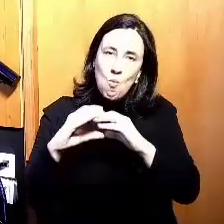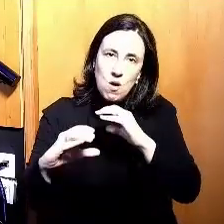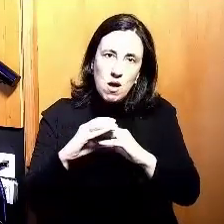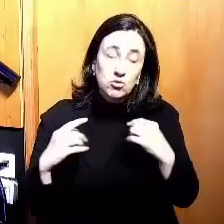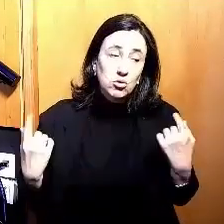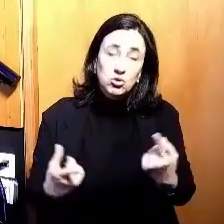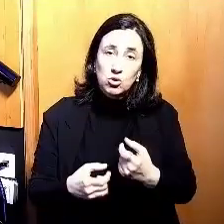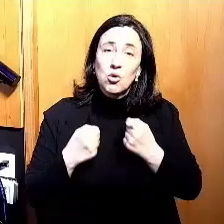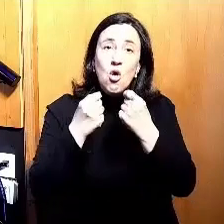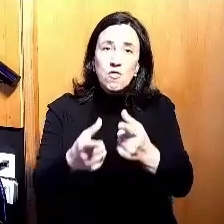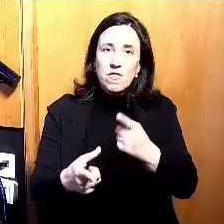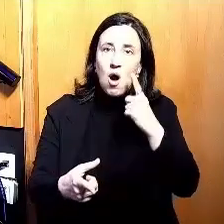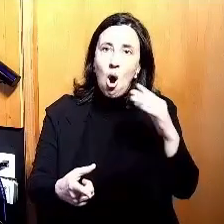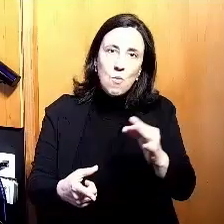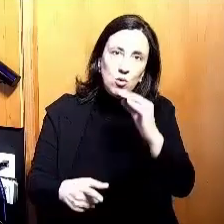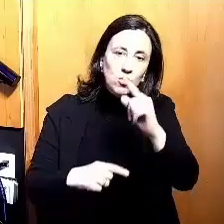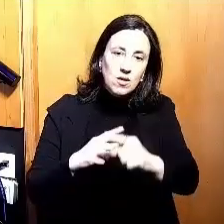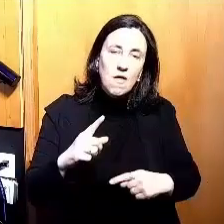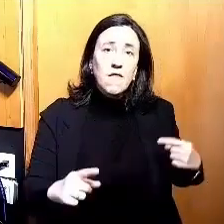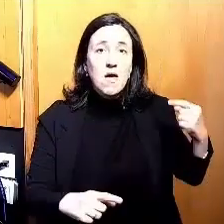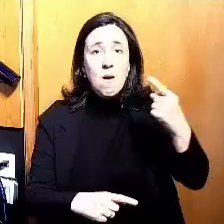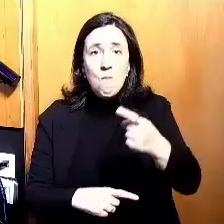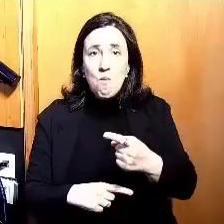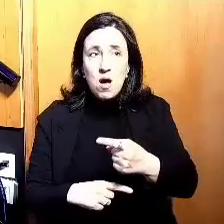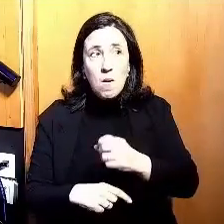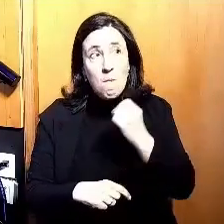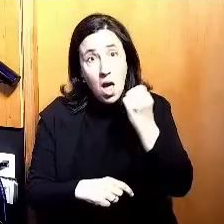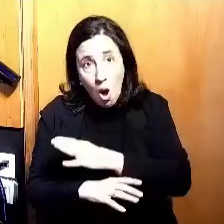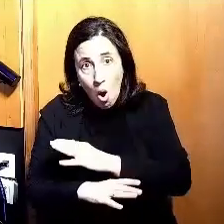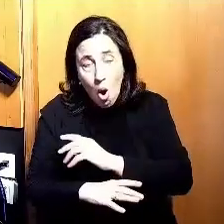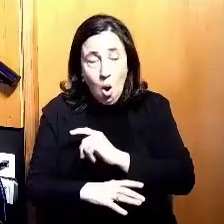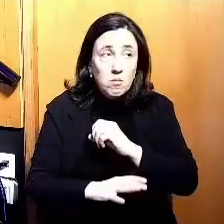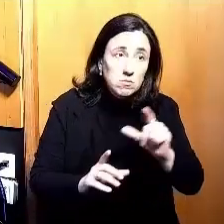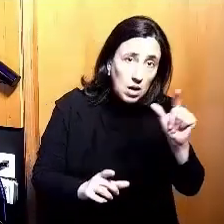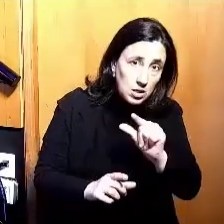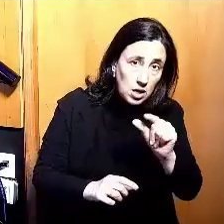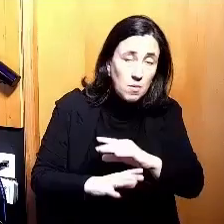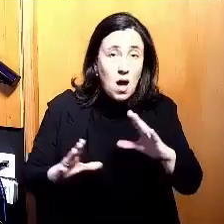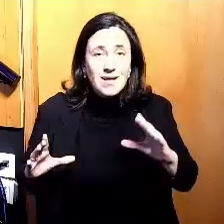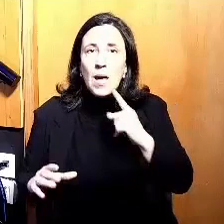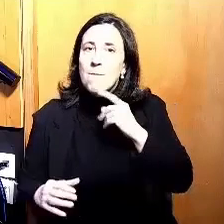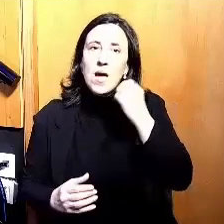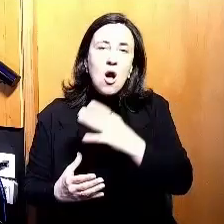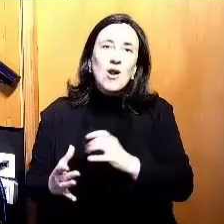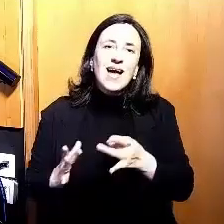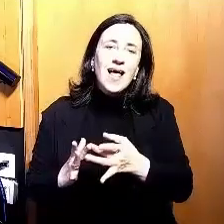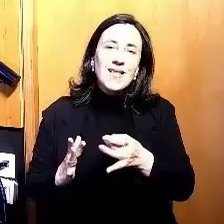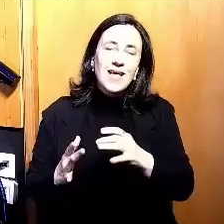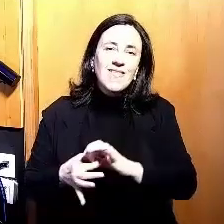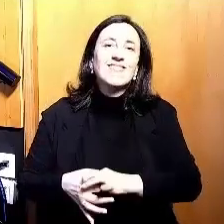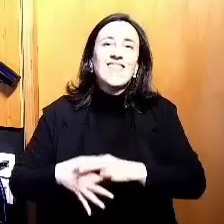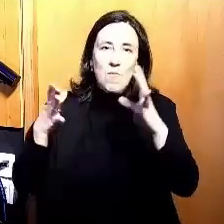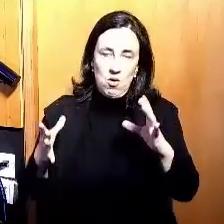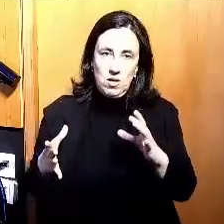nos permitirán en mayor o en menor medida tener democracias más sólidas y que al final del día,